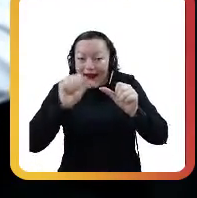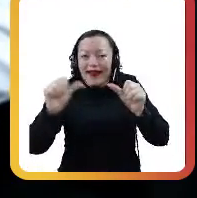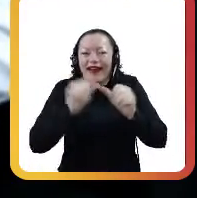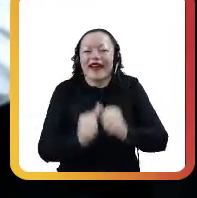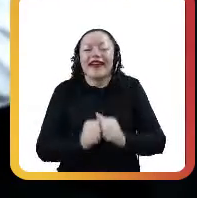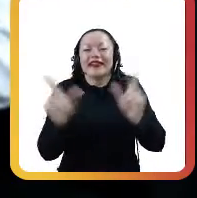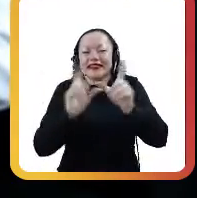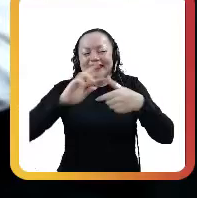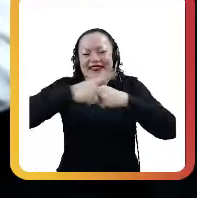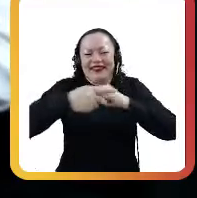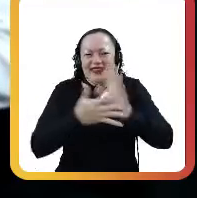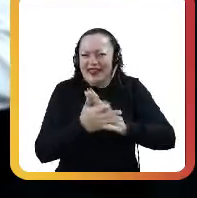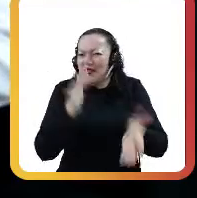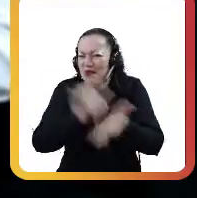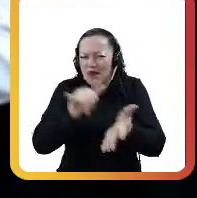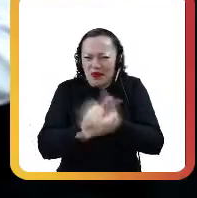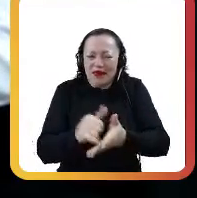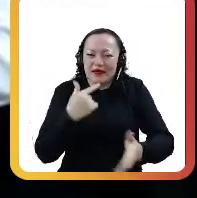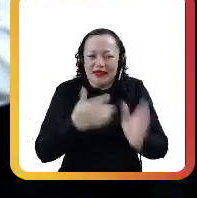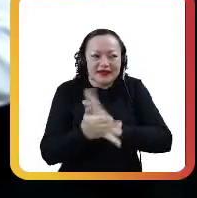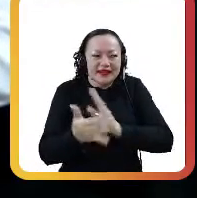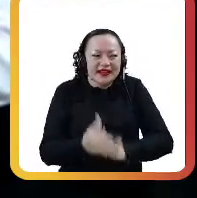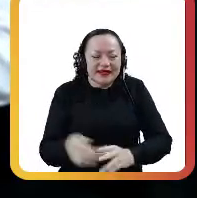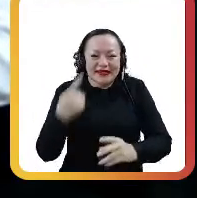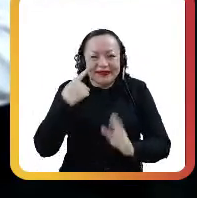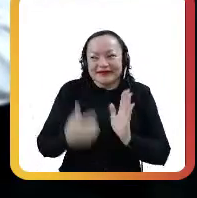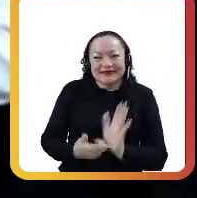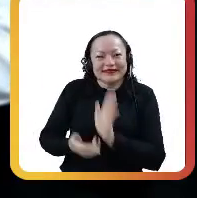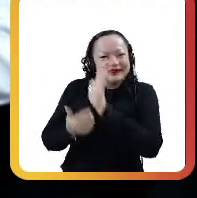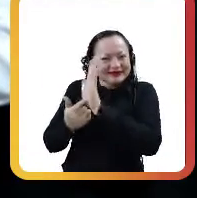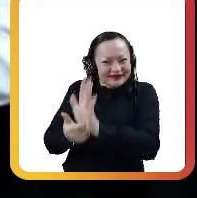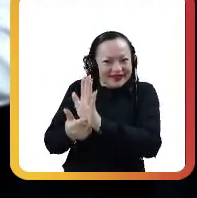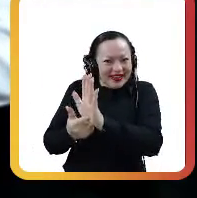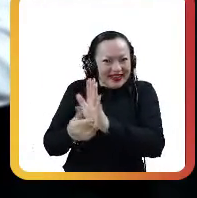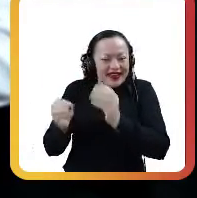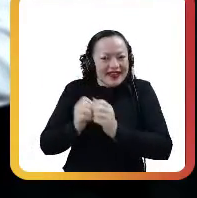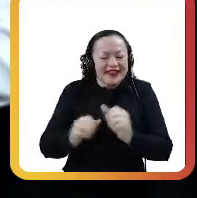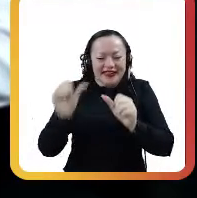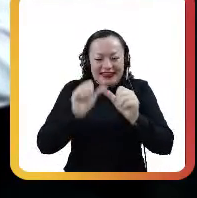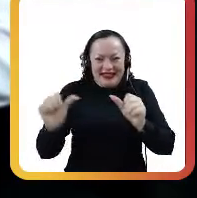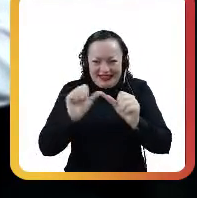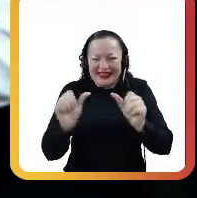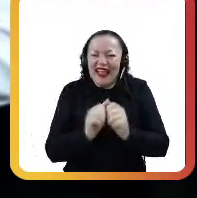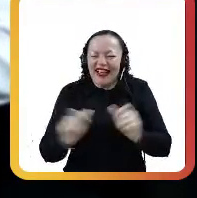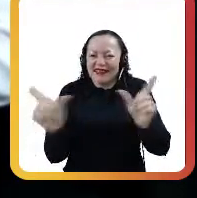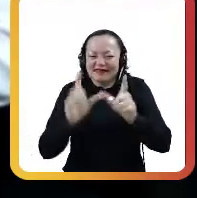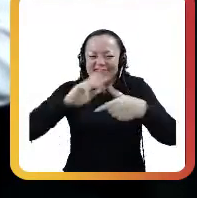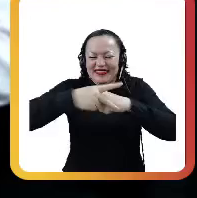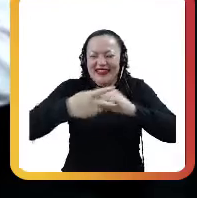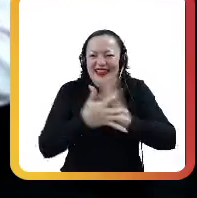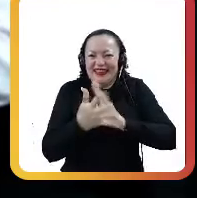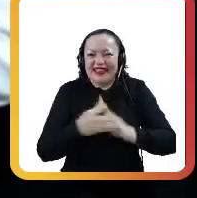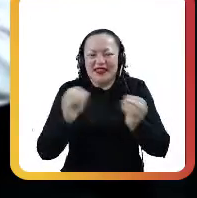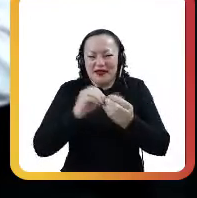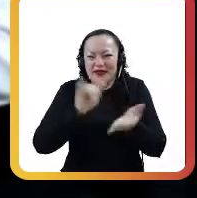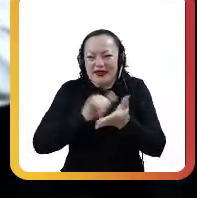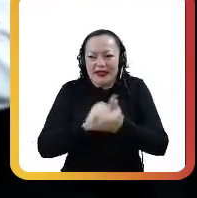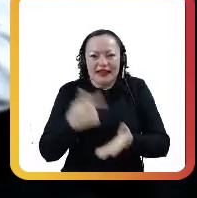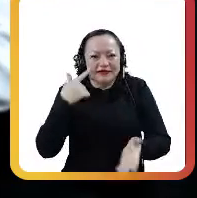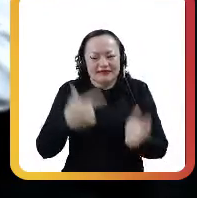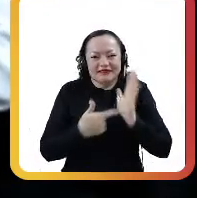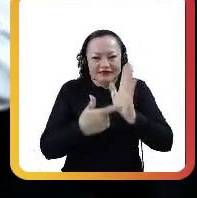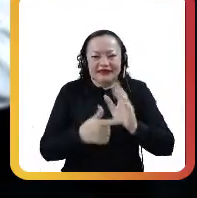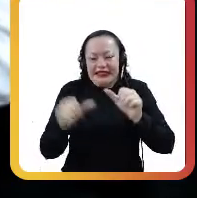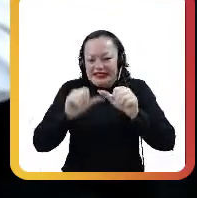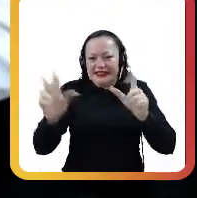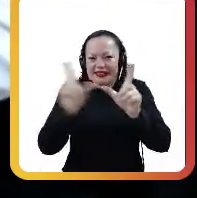Canal Visión Dorada. Así como dice aquí, arroba Canal Visión Dorada. Aquí está, le falta la arroba, pero aquí está. Arroba